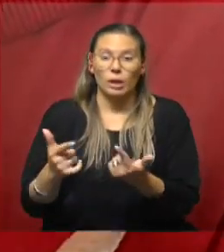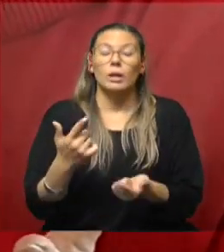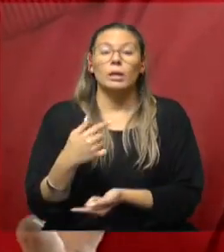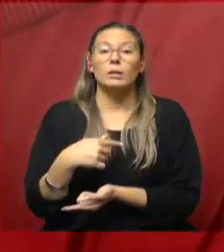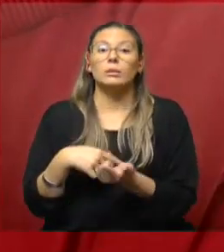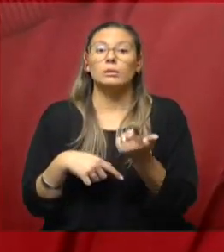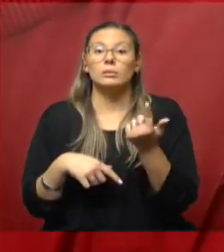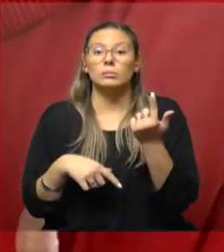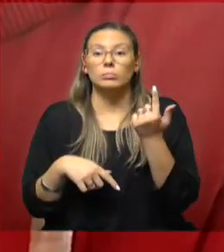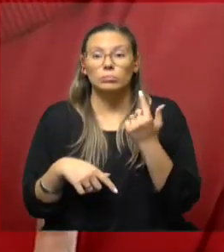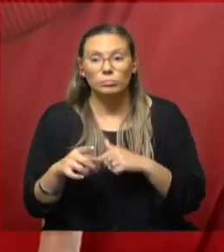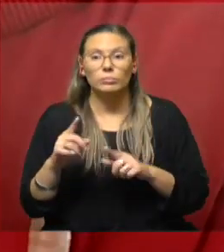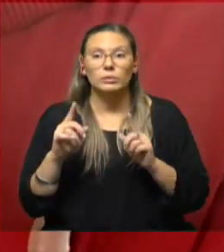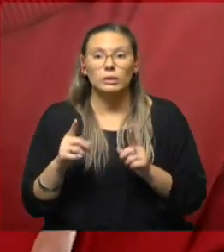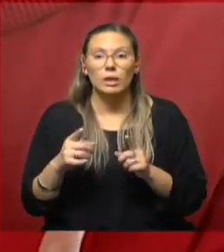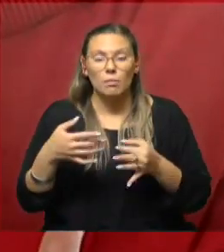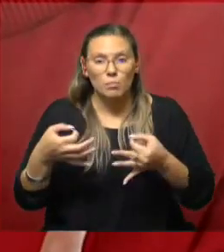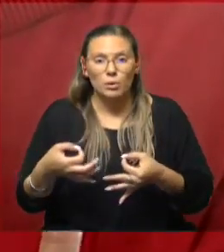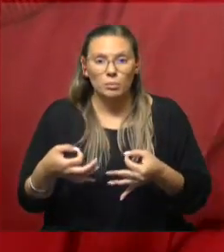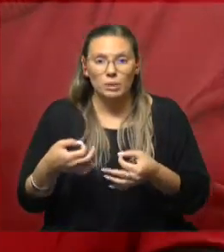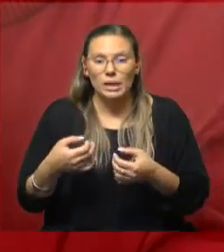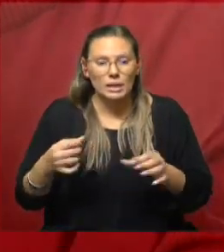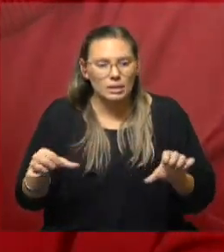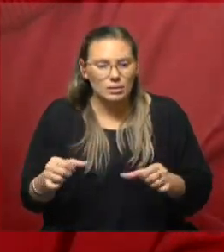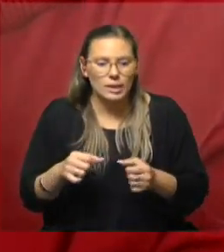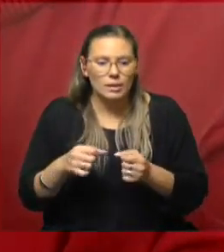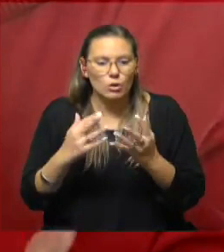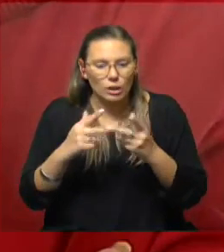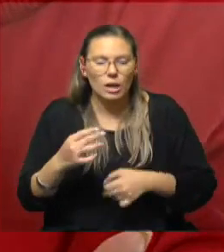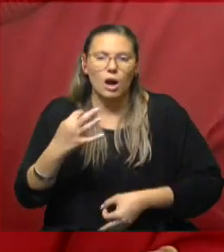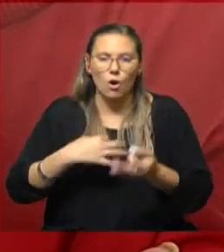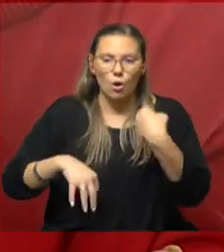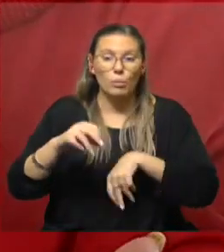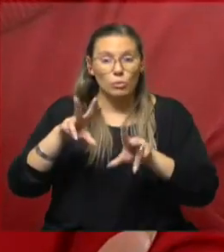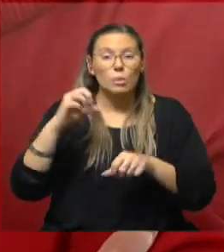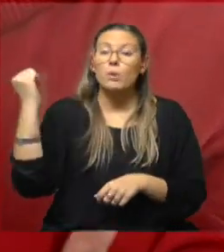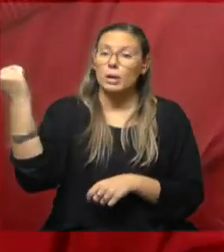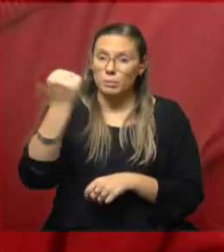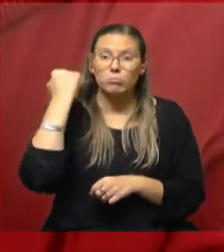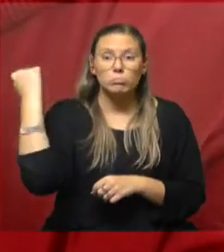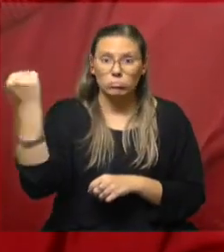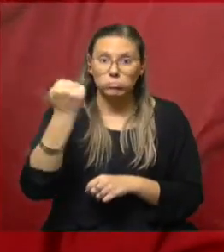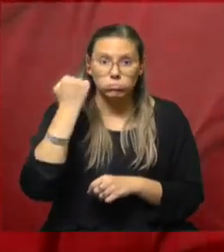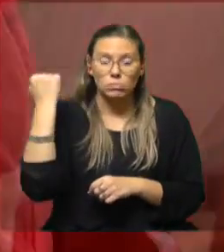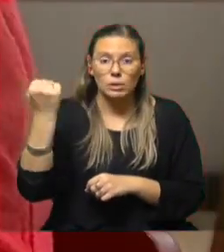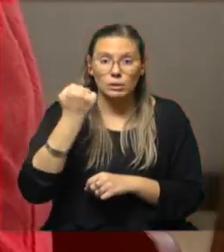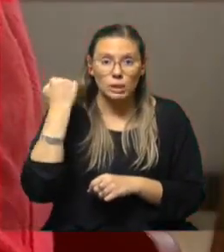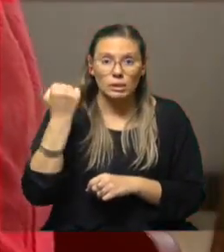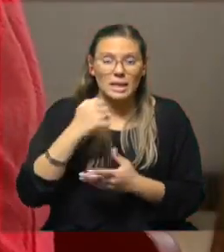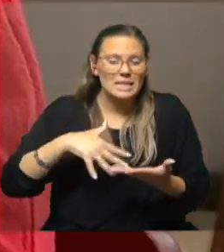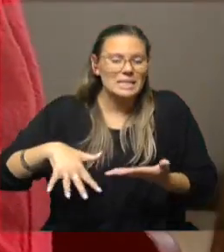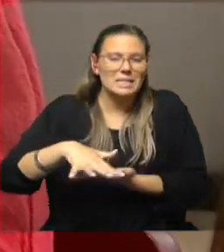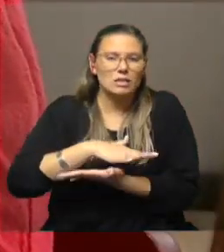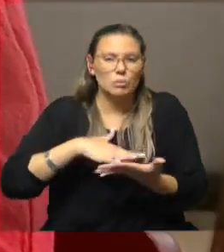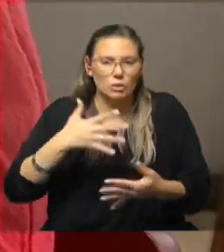Entonces, bueno, está tan bien construida la pieza que, siendo un tema tan importante, crea situaciones